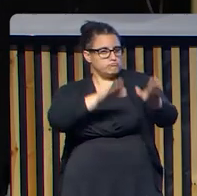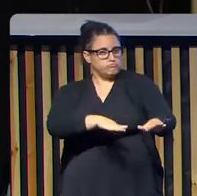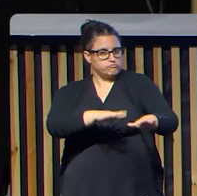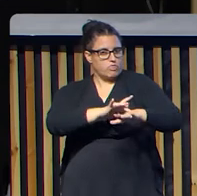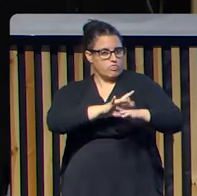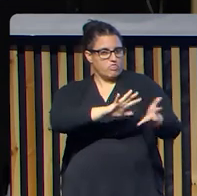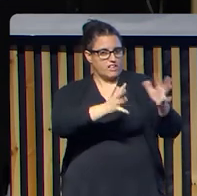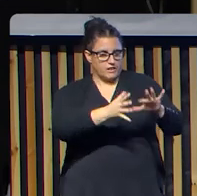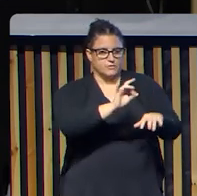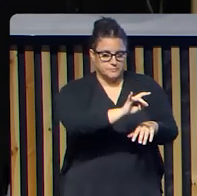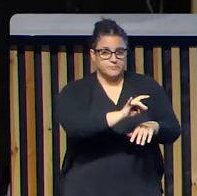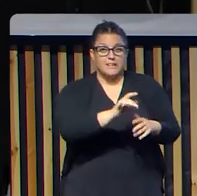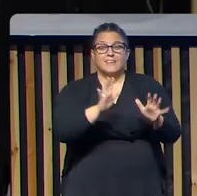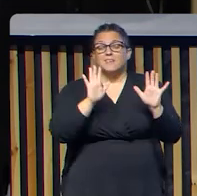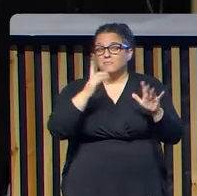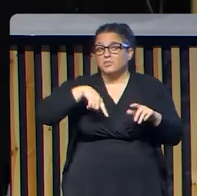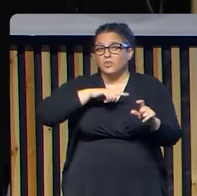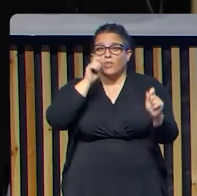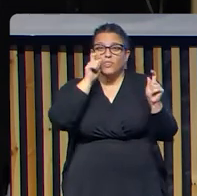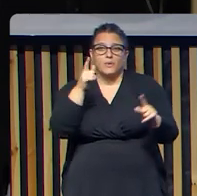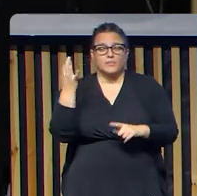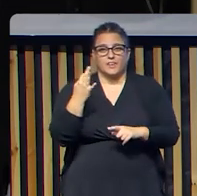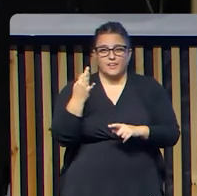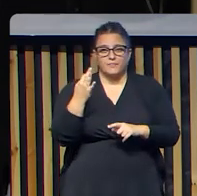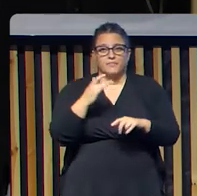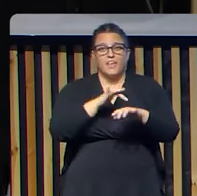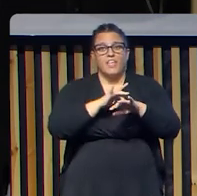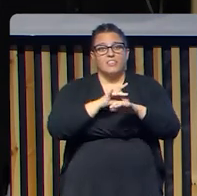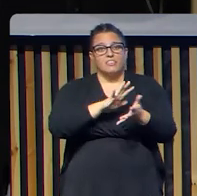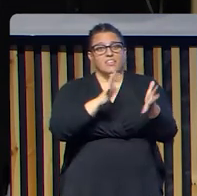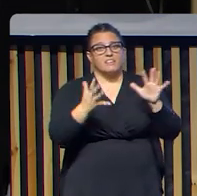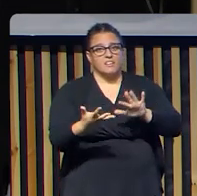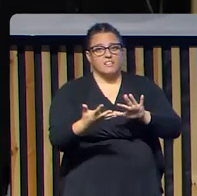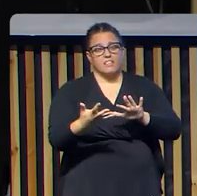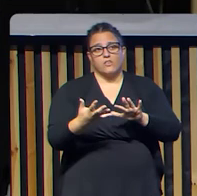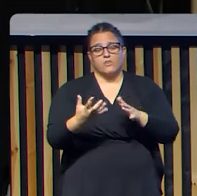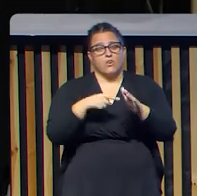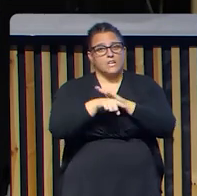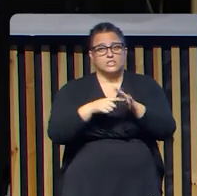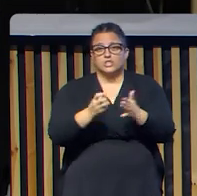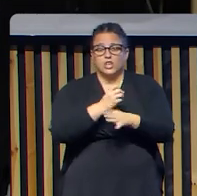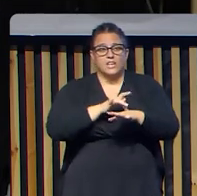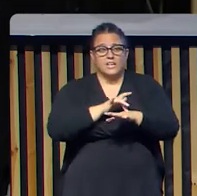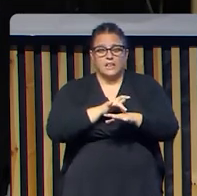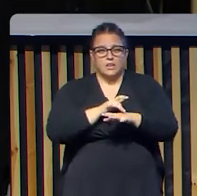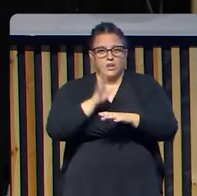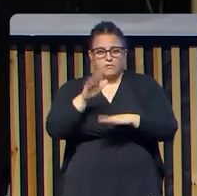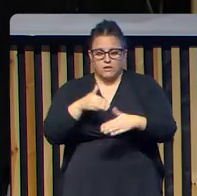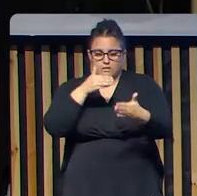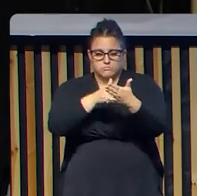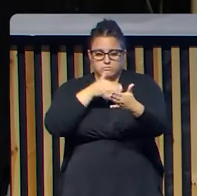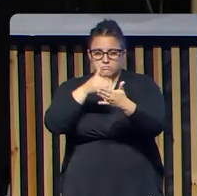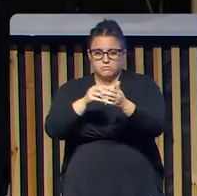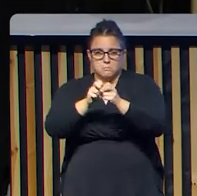lo que estamos viendo Es que la digitalización está construyendo una barrera todavía mayor porque los palabras siguen siendo igual de